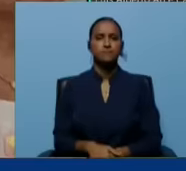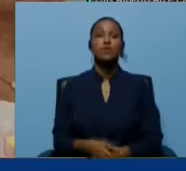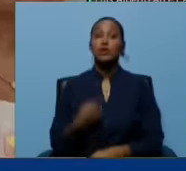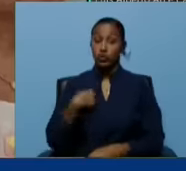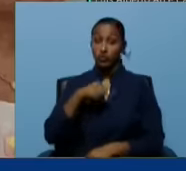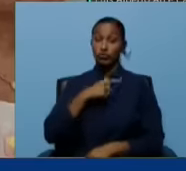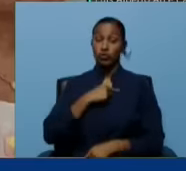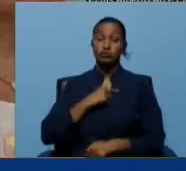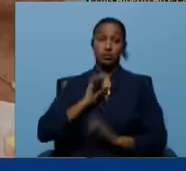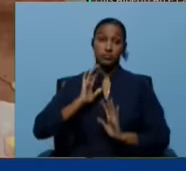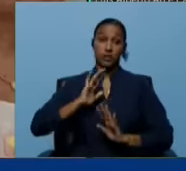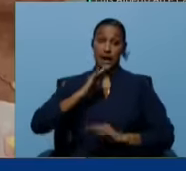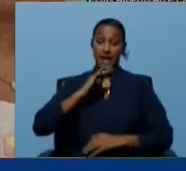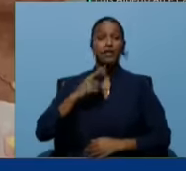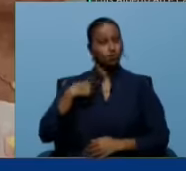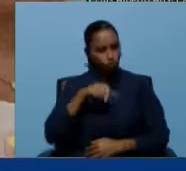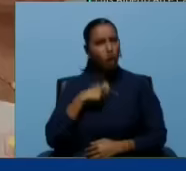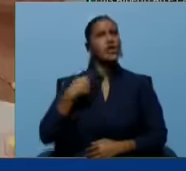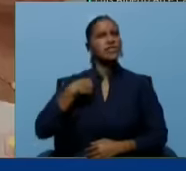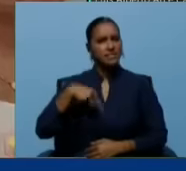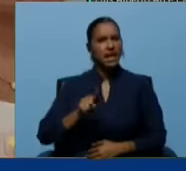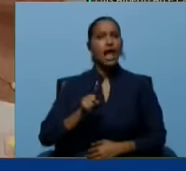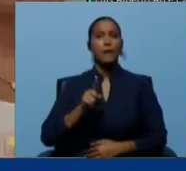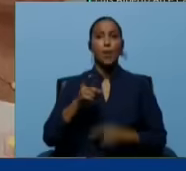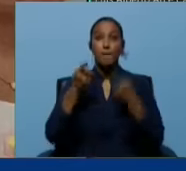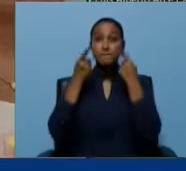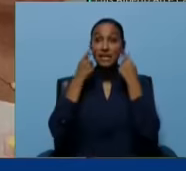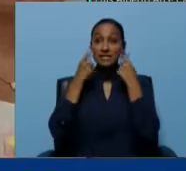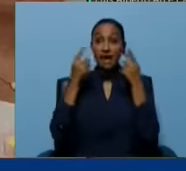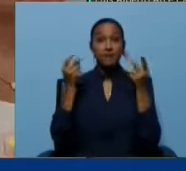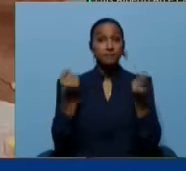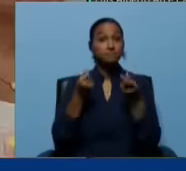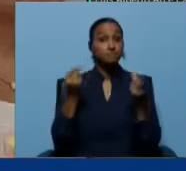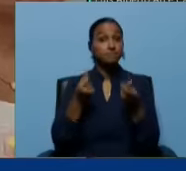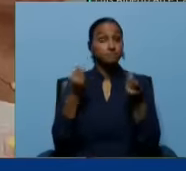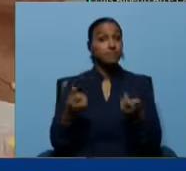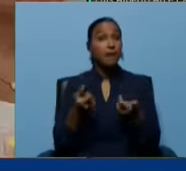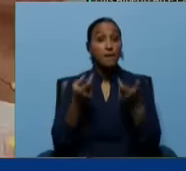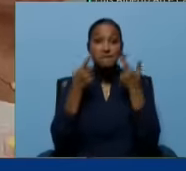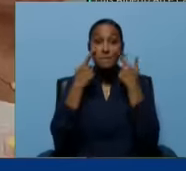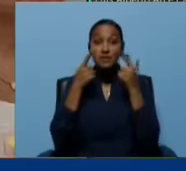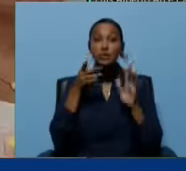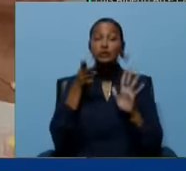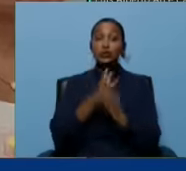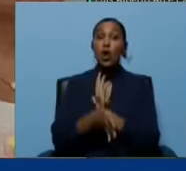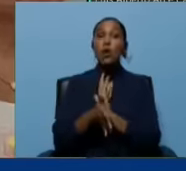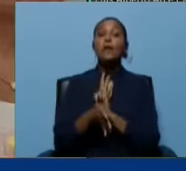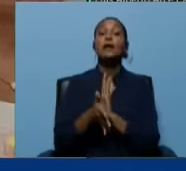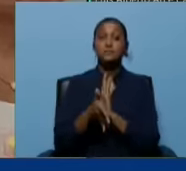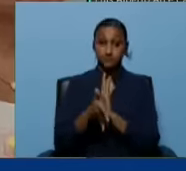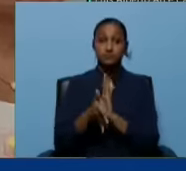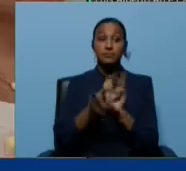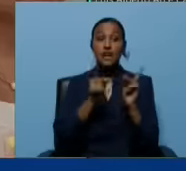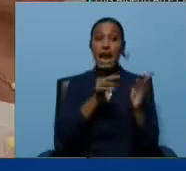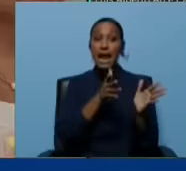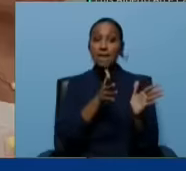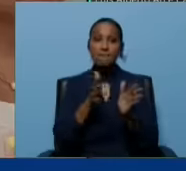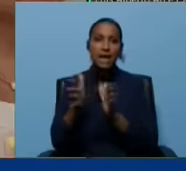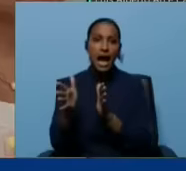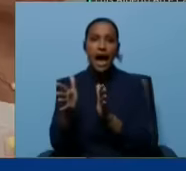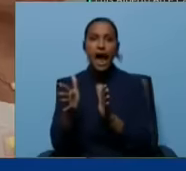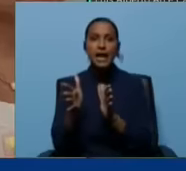Tenemos más bien que estar atentos a los planes destinados a irrespetar la